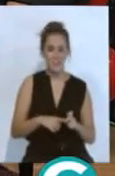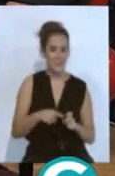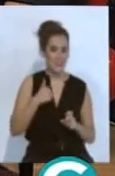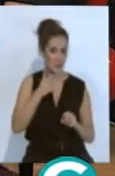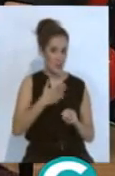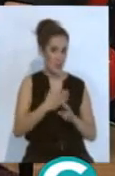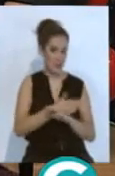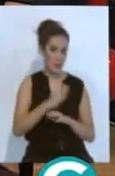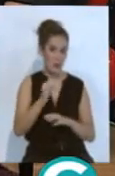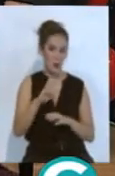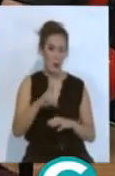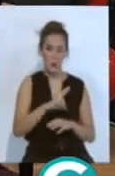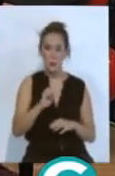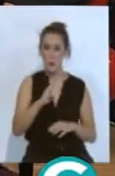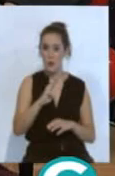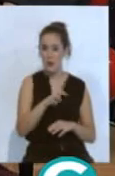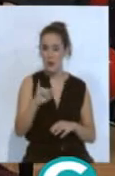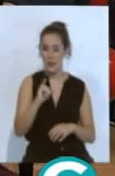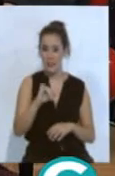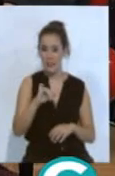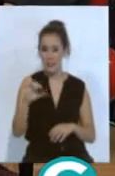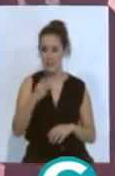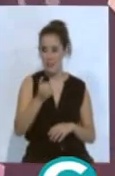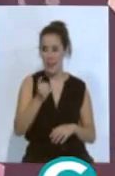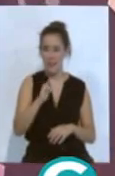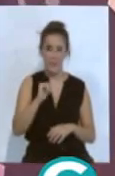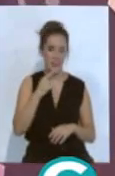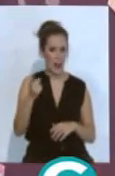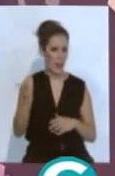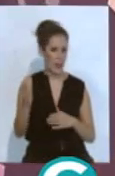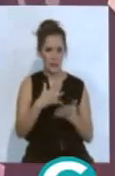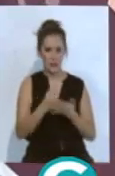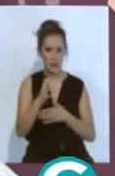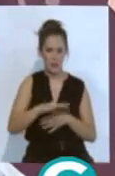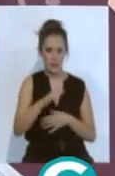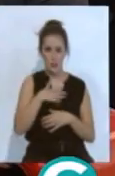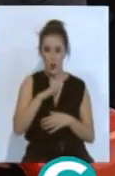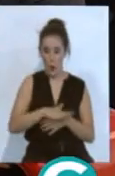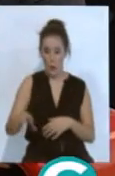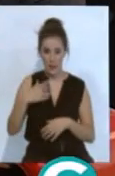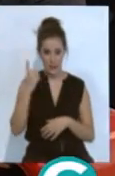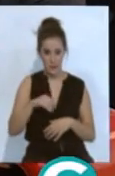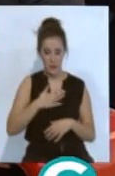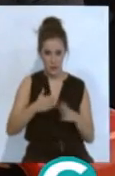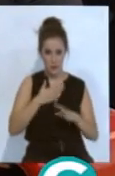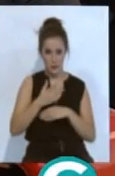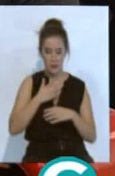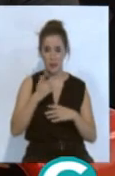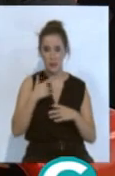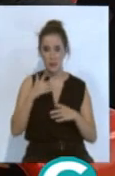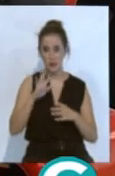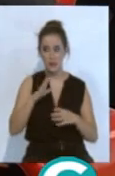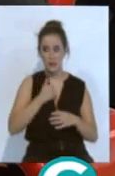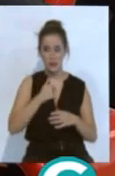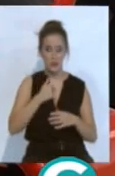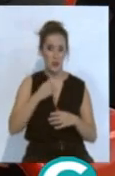los Purri, en el ensayo con los Purri sí, Baby. Los Purri Baby. Está con la chirigota de los juvenil, que es los bro, yo soy tu bro, que no sirve el